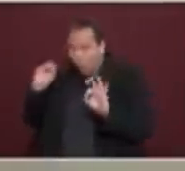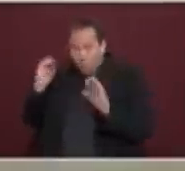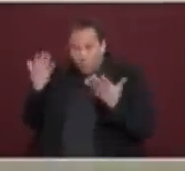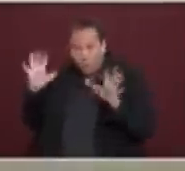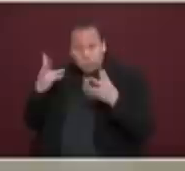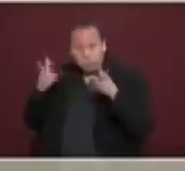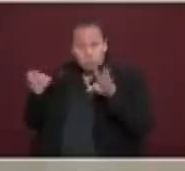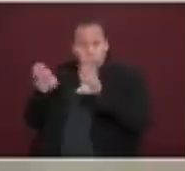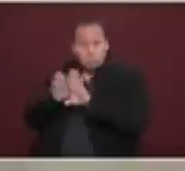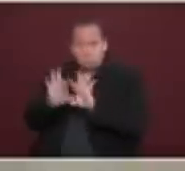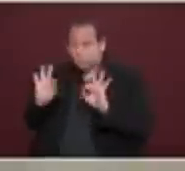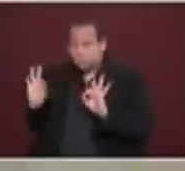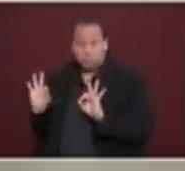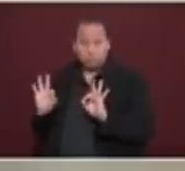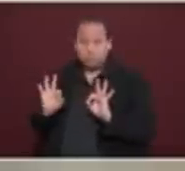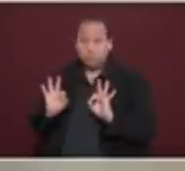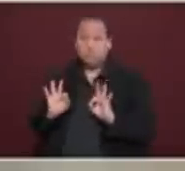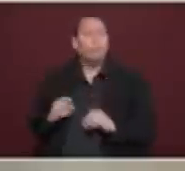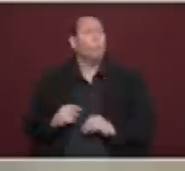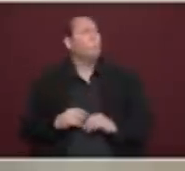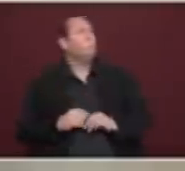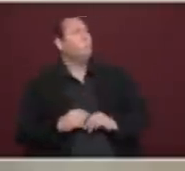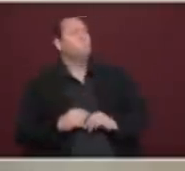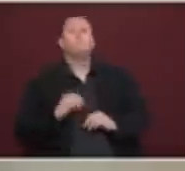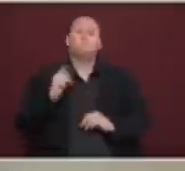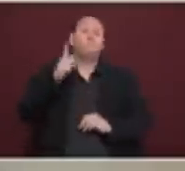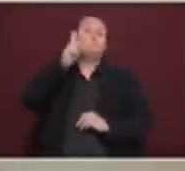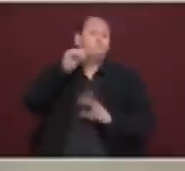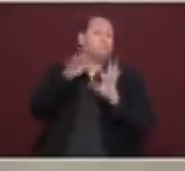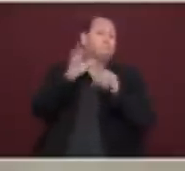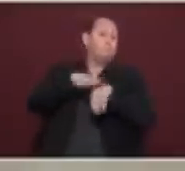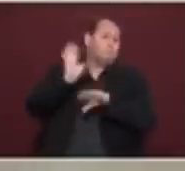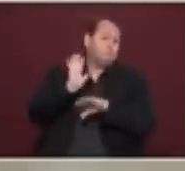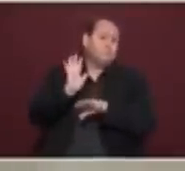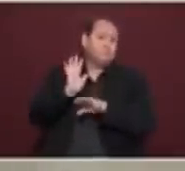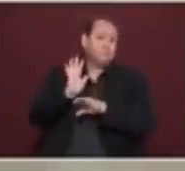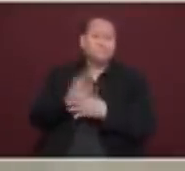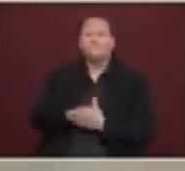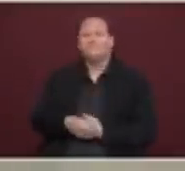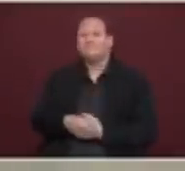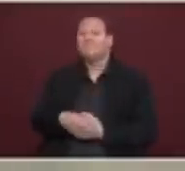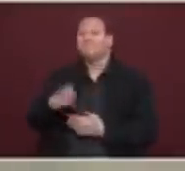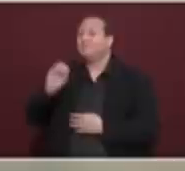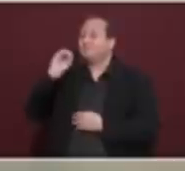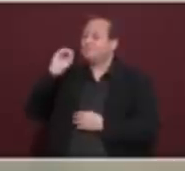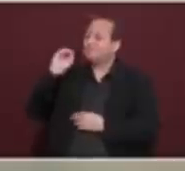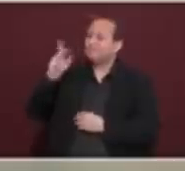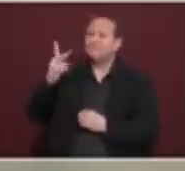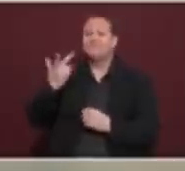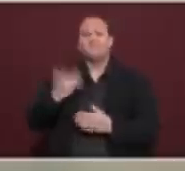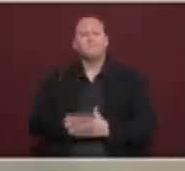en definitiva ya lo dejamos para mañana lo demás bueno miren